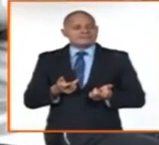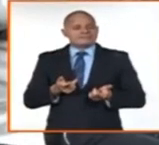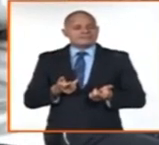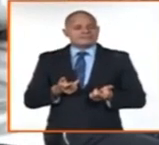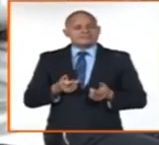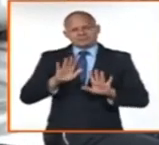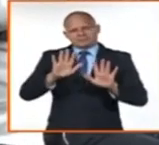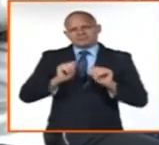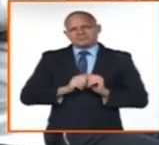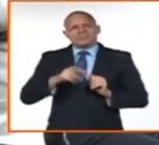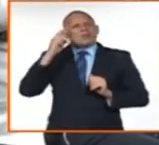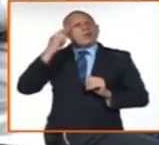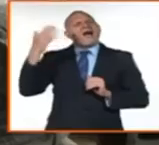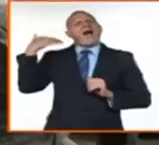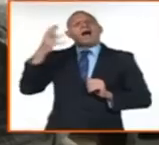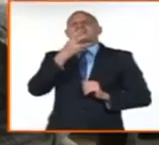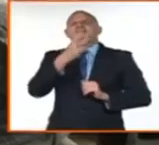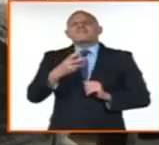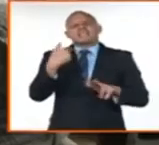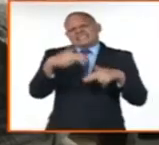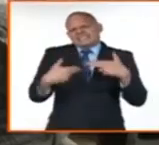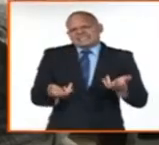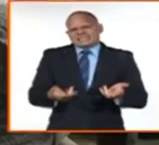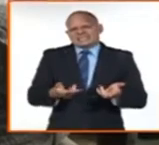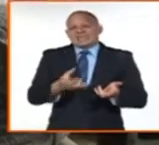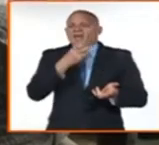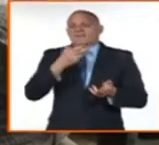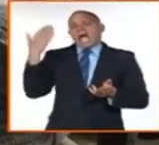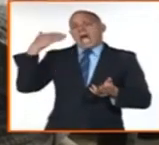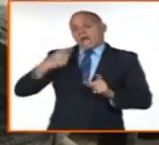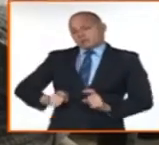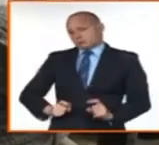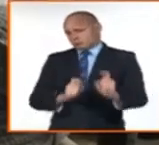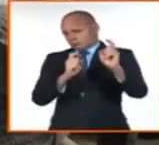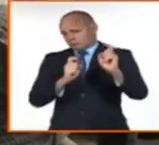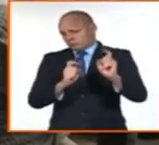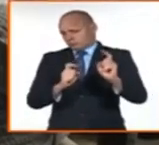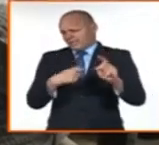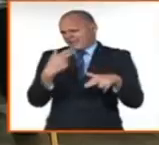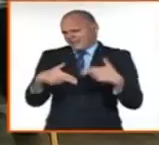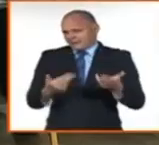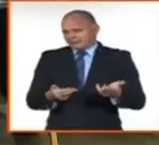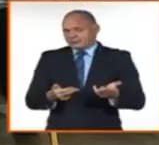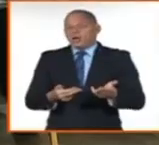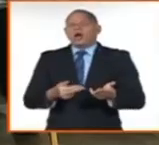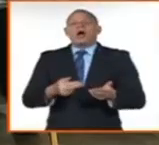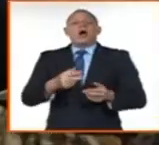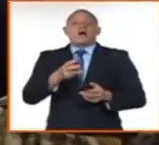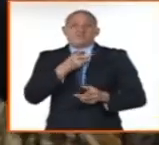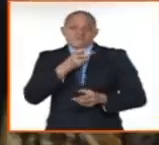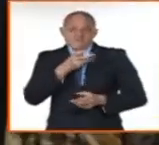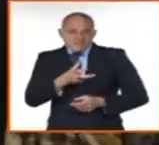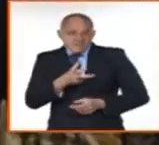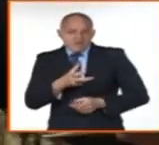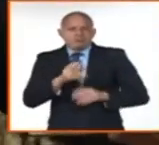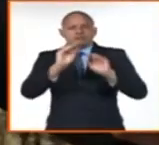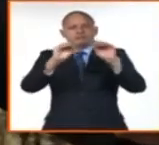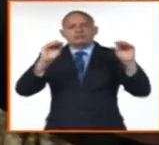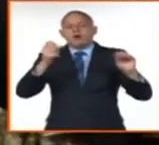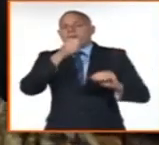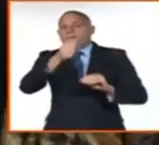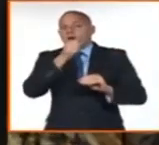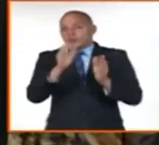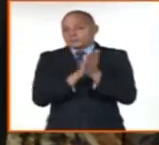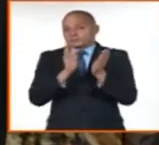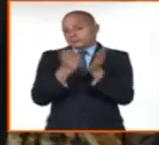revolución, convocó a la prensa internacional para que la gente supiera la realidad de Cuba. Hay que hacer la operación, ¿verdad? Pero ahora no solo la operación, ¿verdad?, de